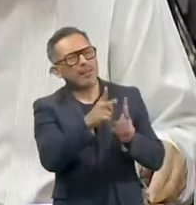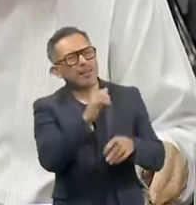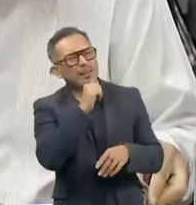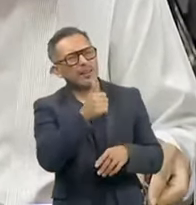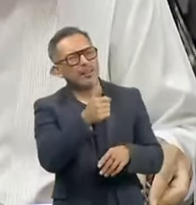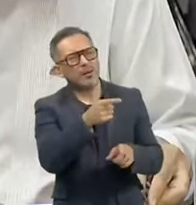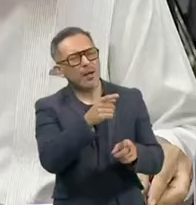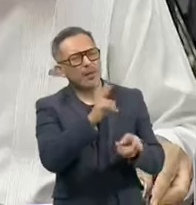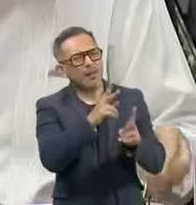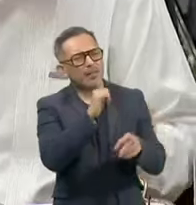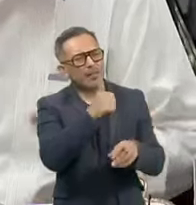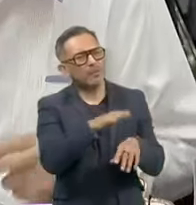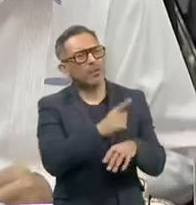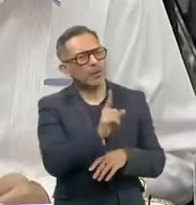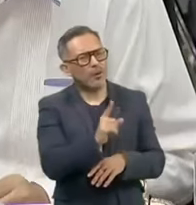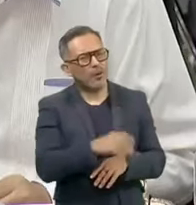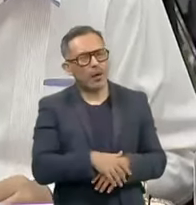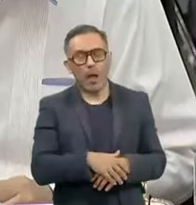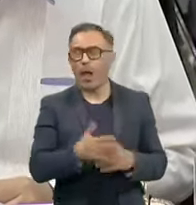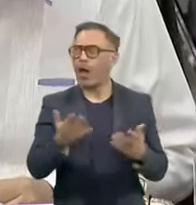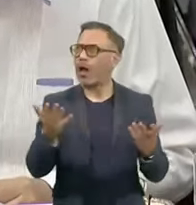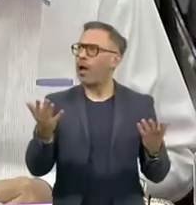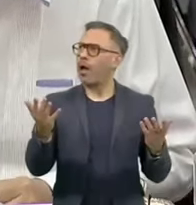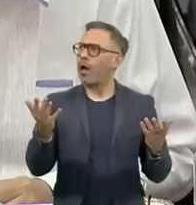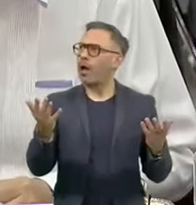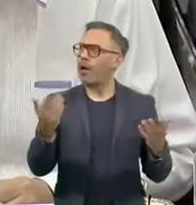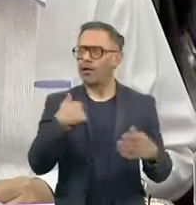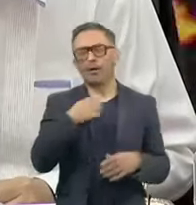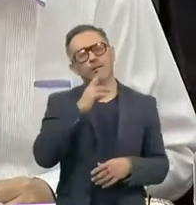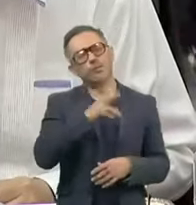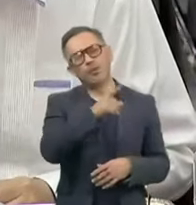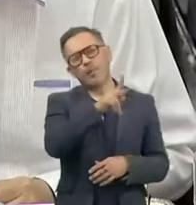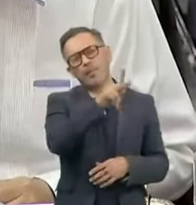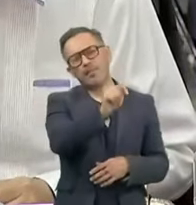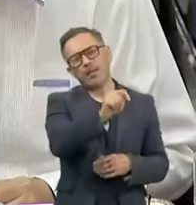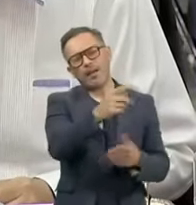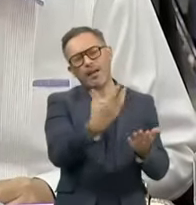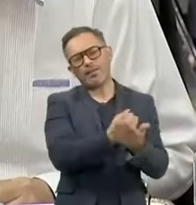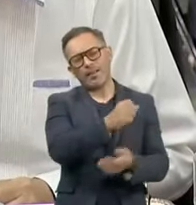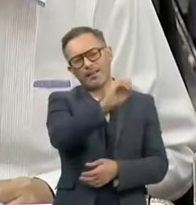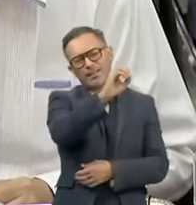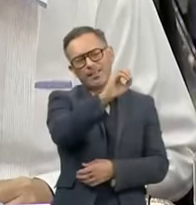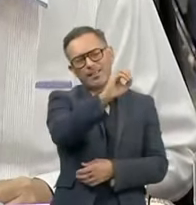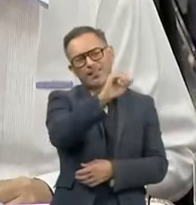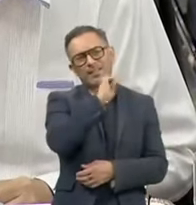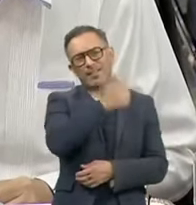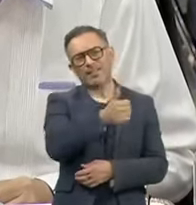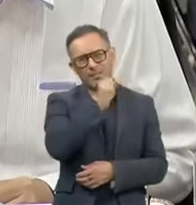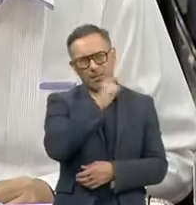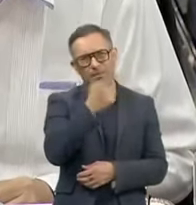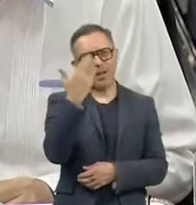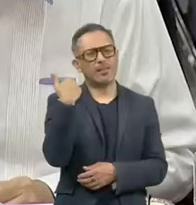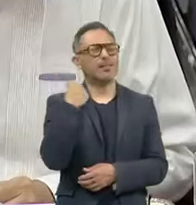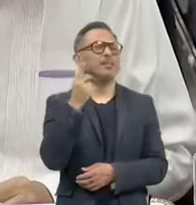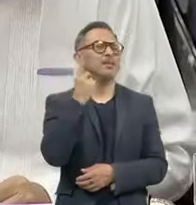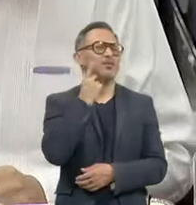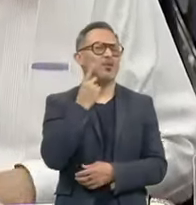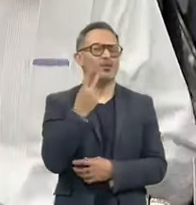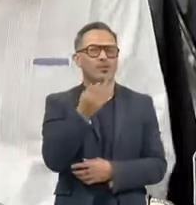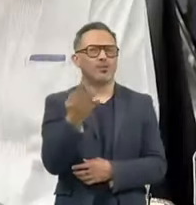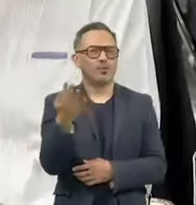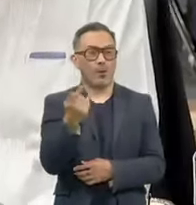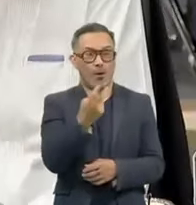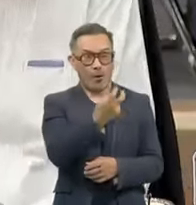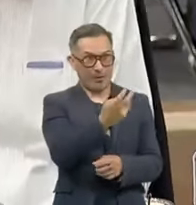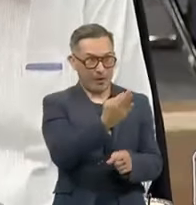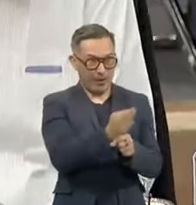yo. Porque no tiene ninguno. O respóndeme de las 42 diputaciones, que es el trasvase que le